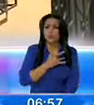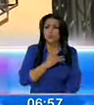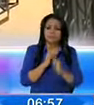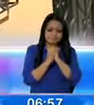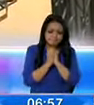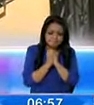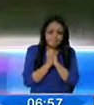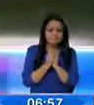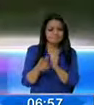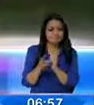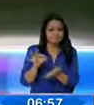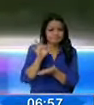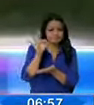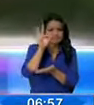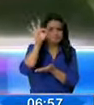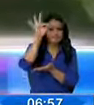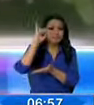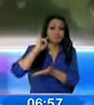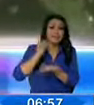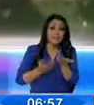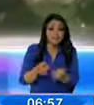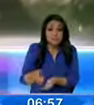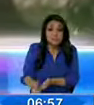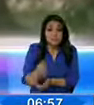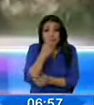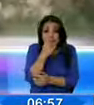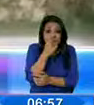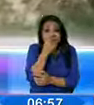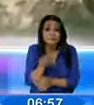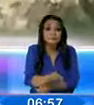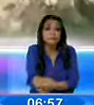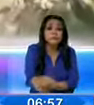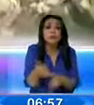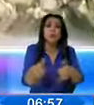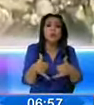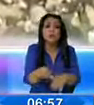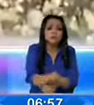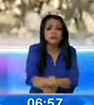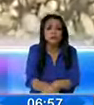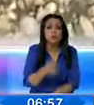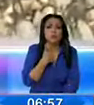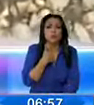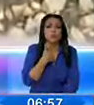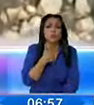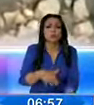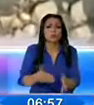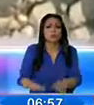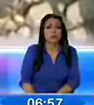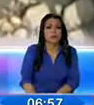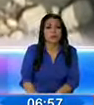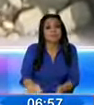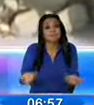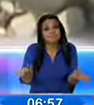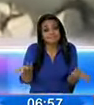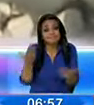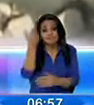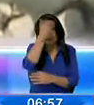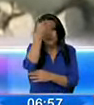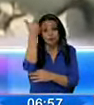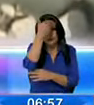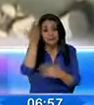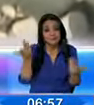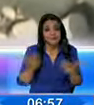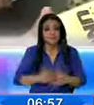de la pequeña, que tal vez una travesura la llevó a jugar allá donde se van quienes inocentes al peligro buscan jugar